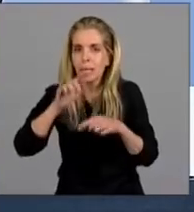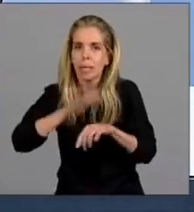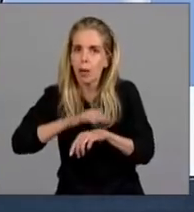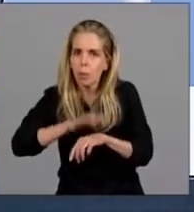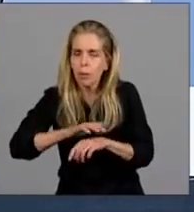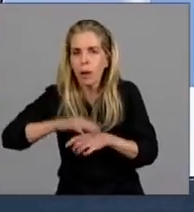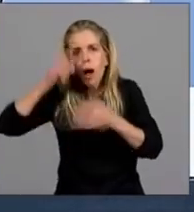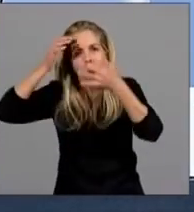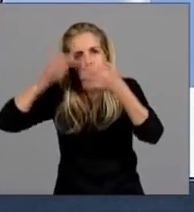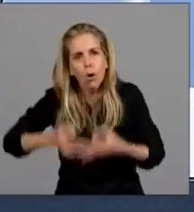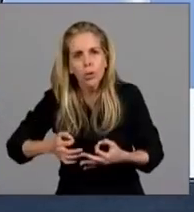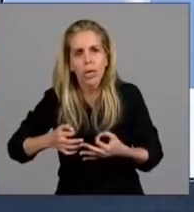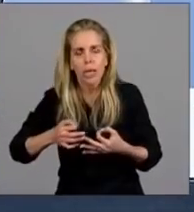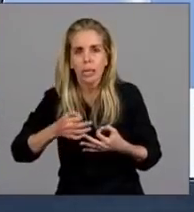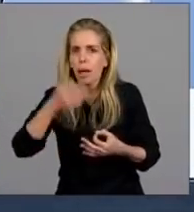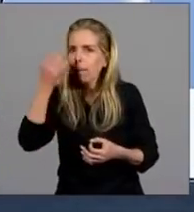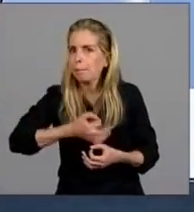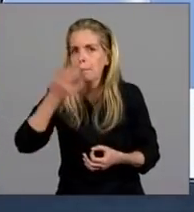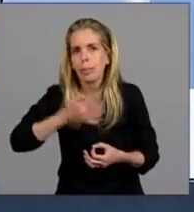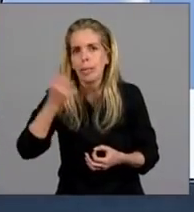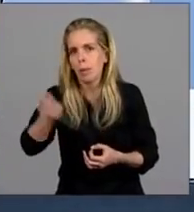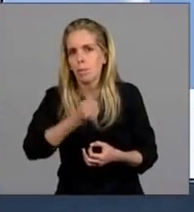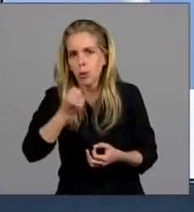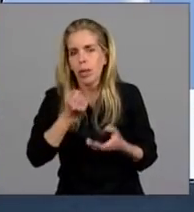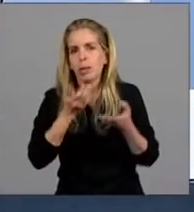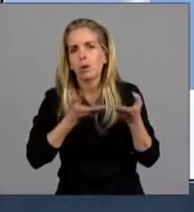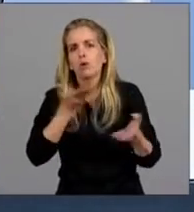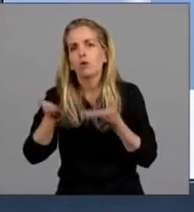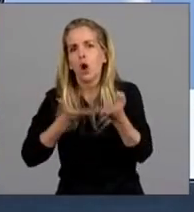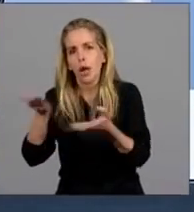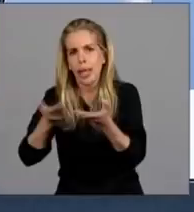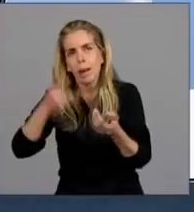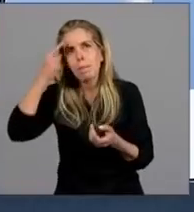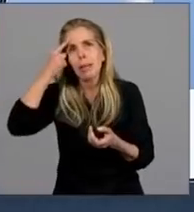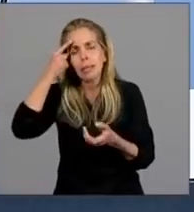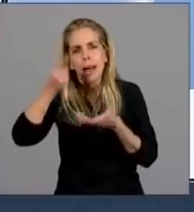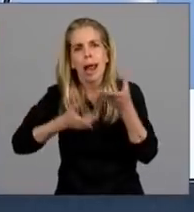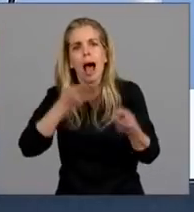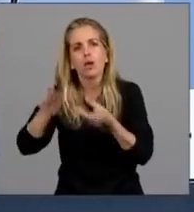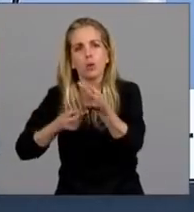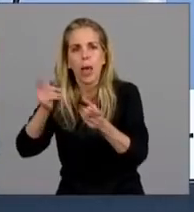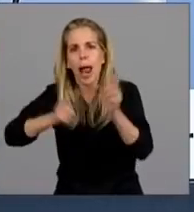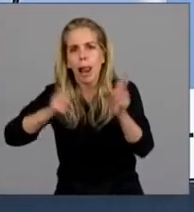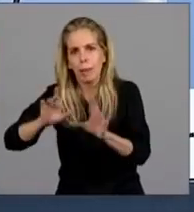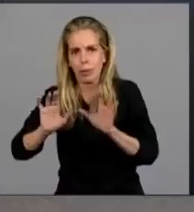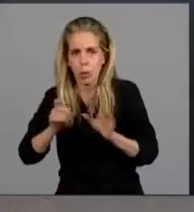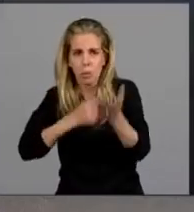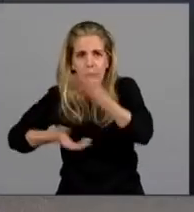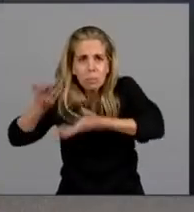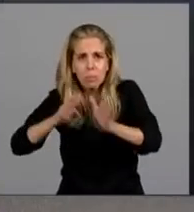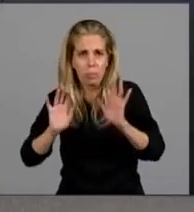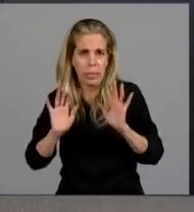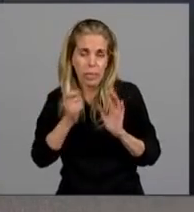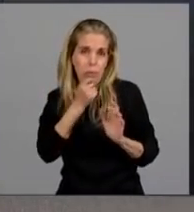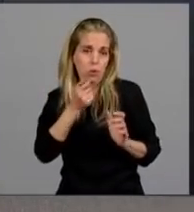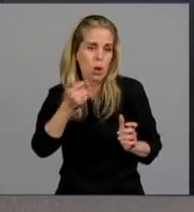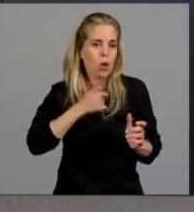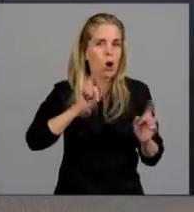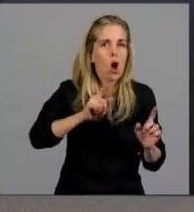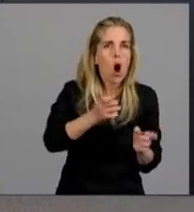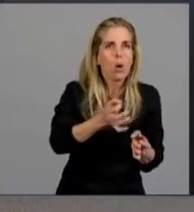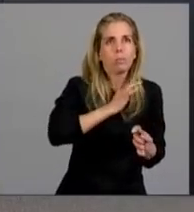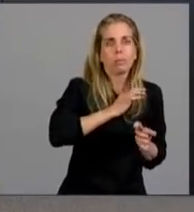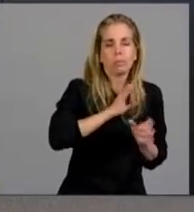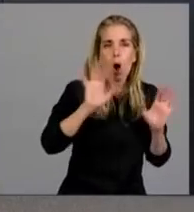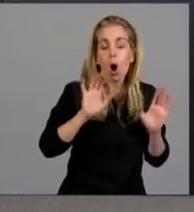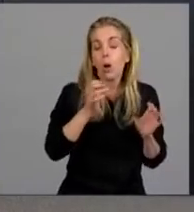responsabilidad y sobre todo solidaridad, pensar en el otro. Porque aunque uno no le toque o aunque para uno no vaya a